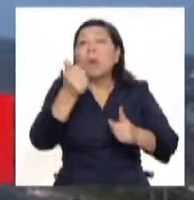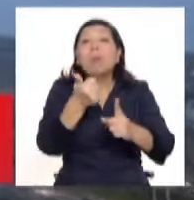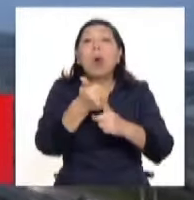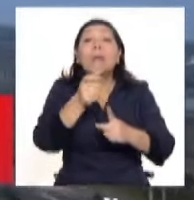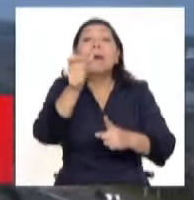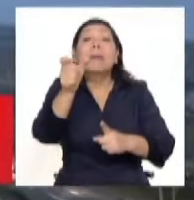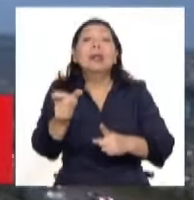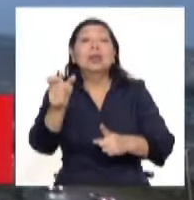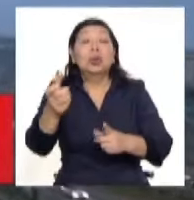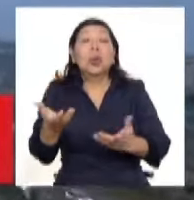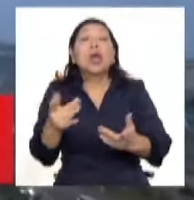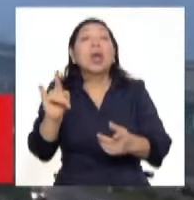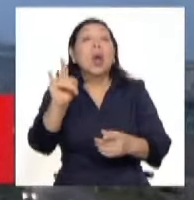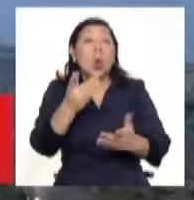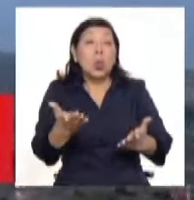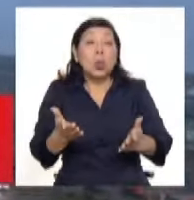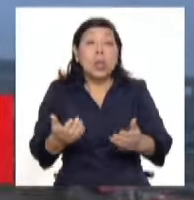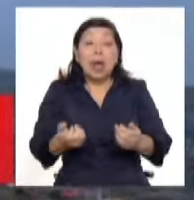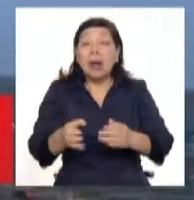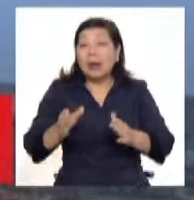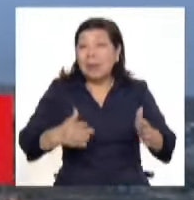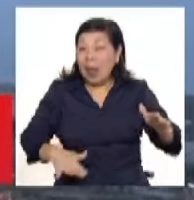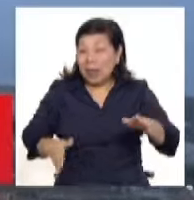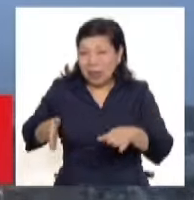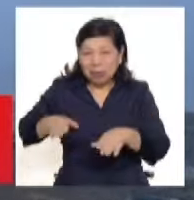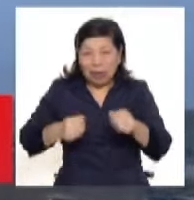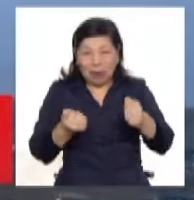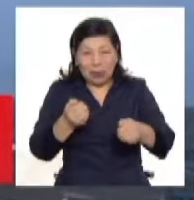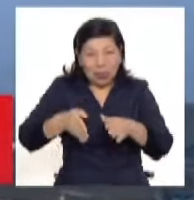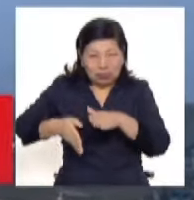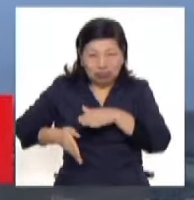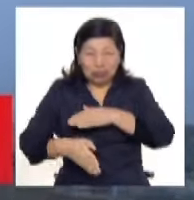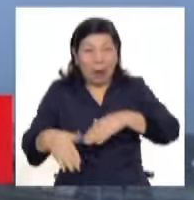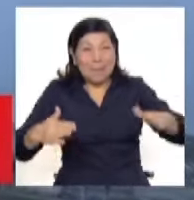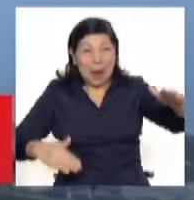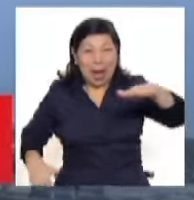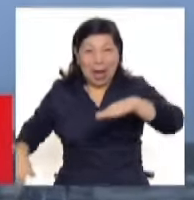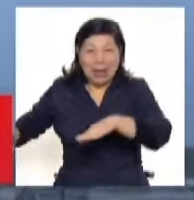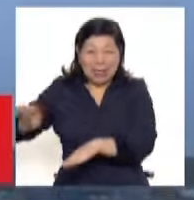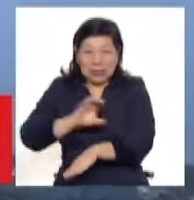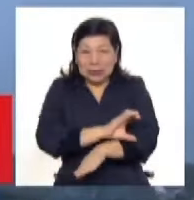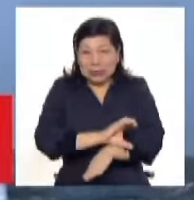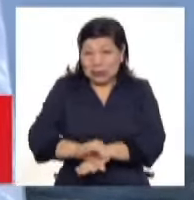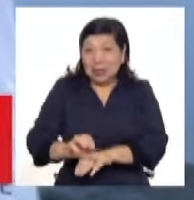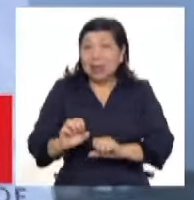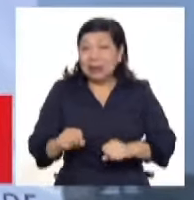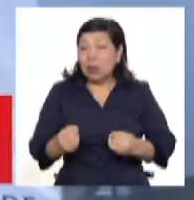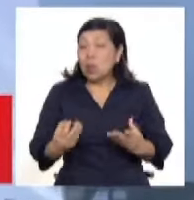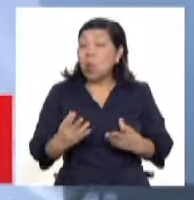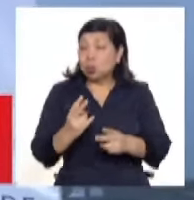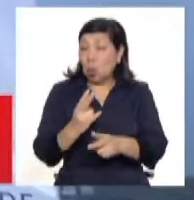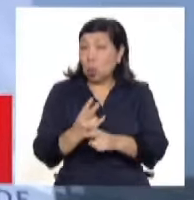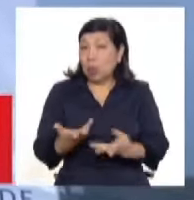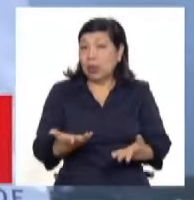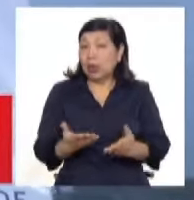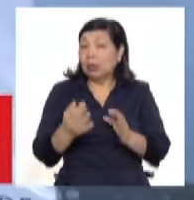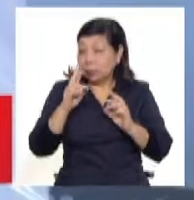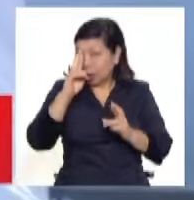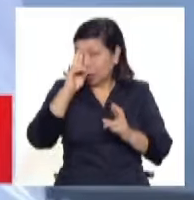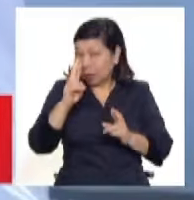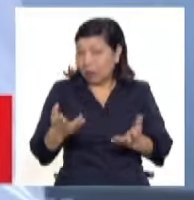propios usuarios de la Costa Verde, y recalcar que tengan presente que hay que tener mucho cuidado con las reglas